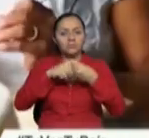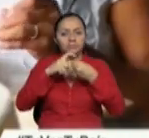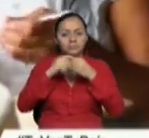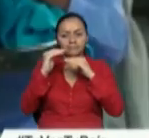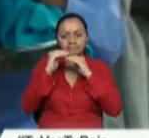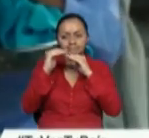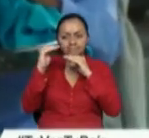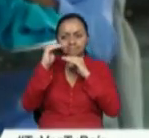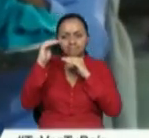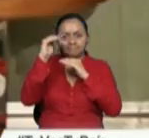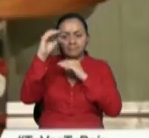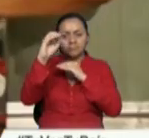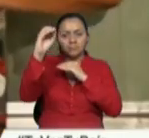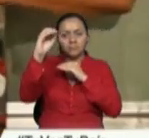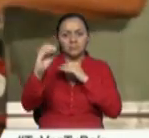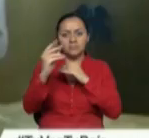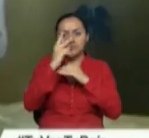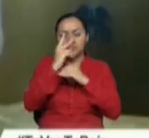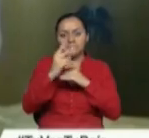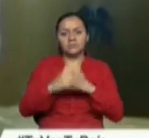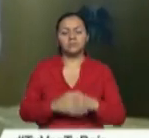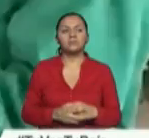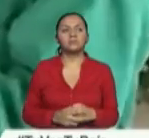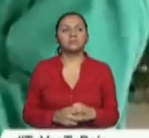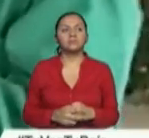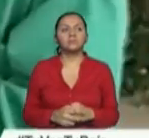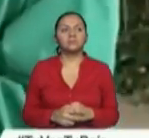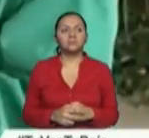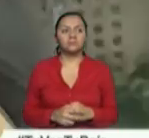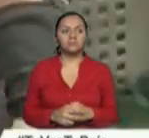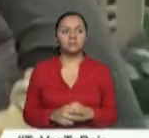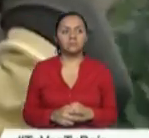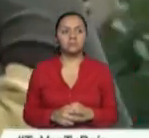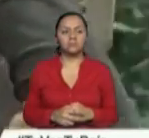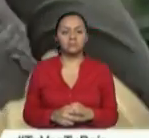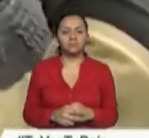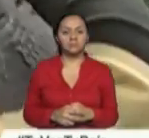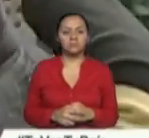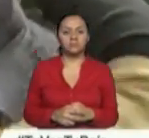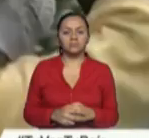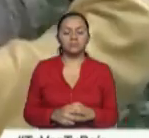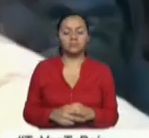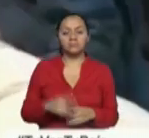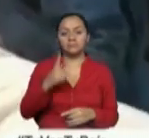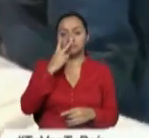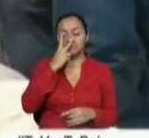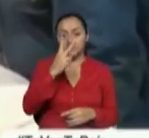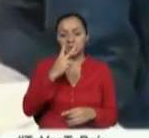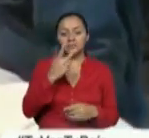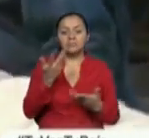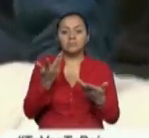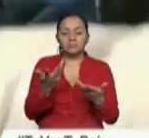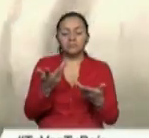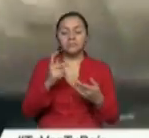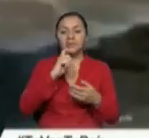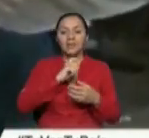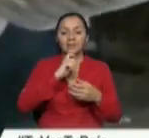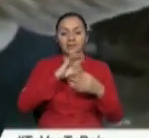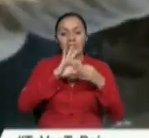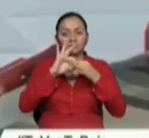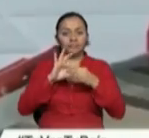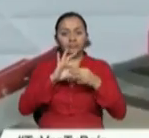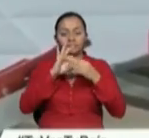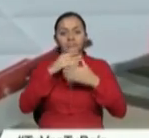gradual en en muchos años que no representa una amenaza para la industria nacional logramos excluir la cadena de los cárnicos es decir es un acuerdo